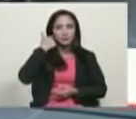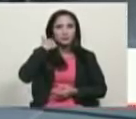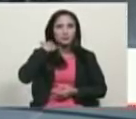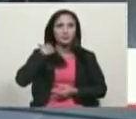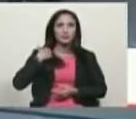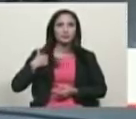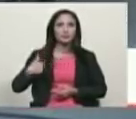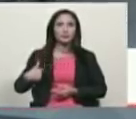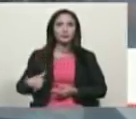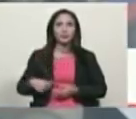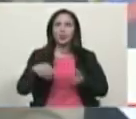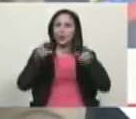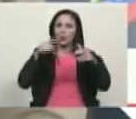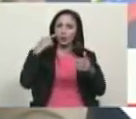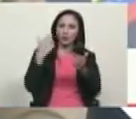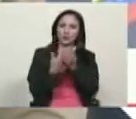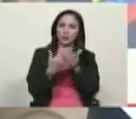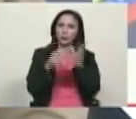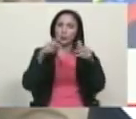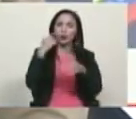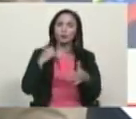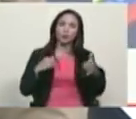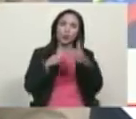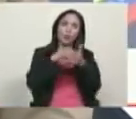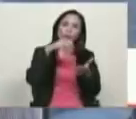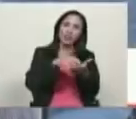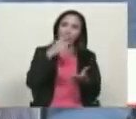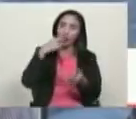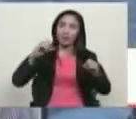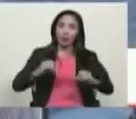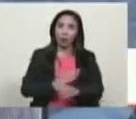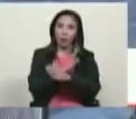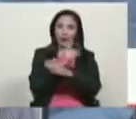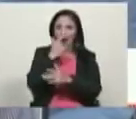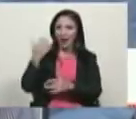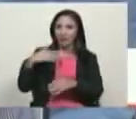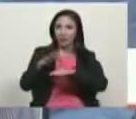Pero esto nunca se había visto, solamente con los golpes de Estado que dirigía la OEA.